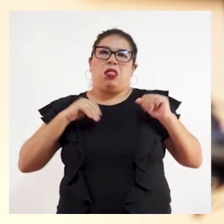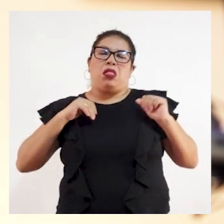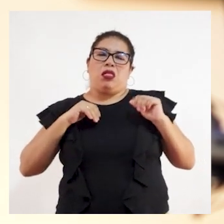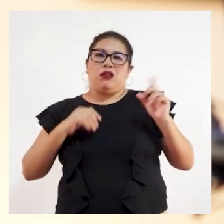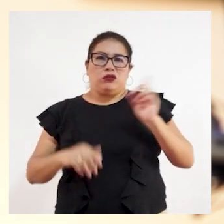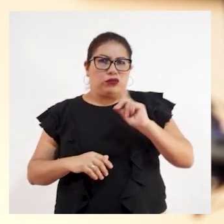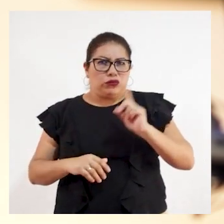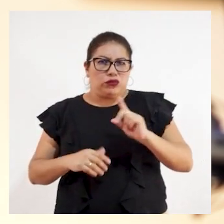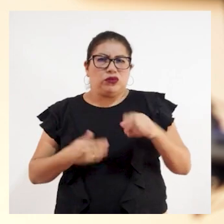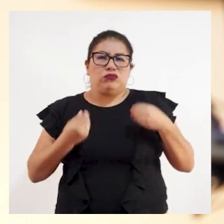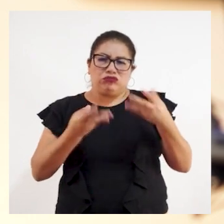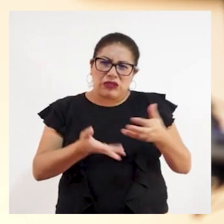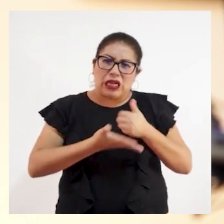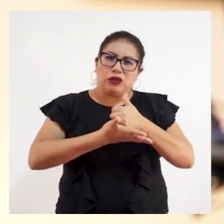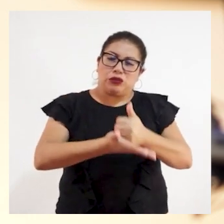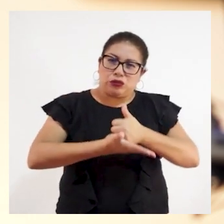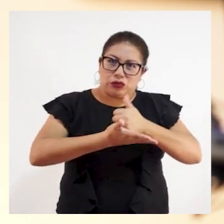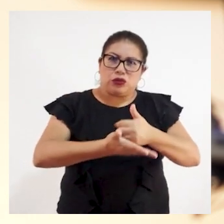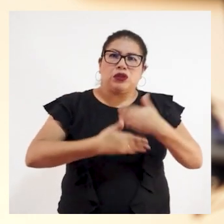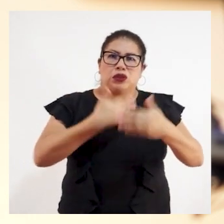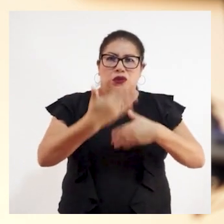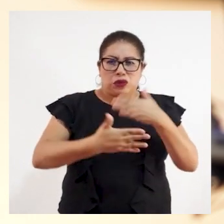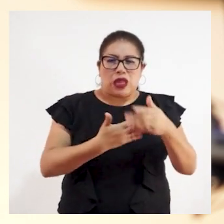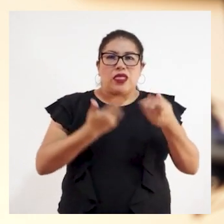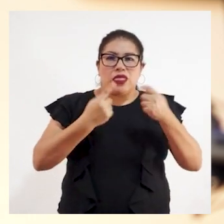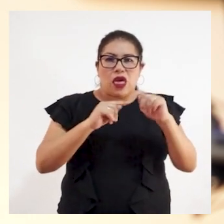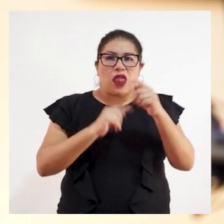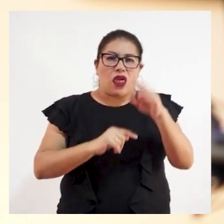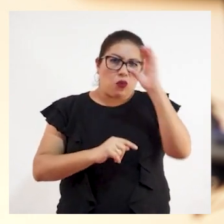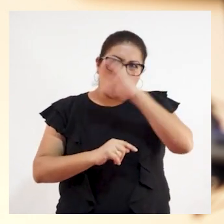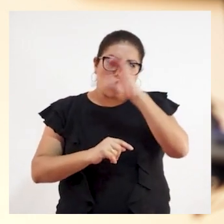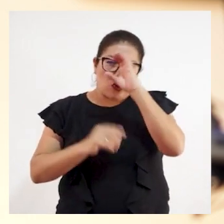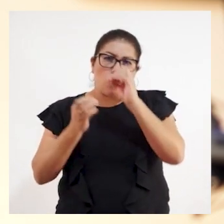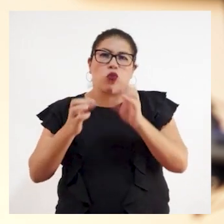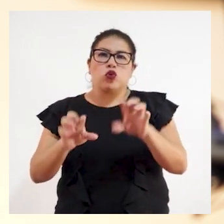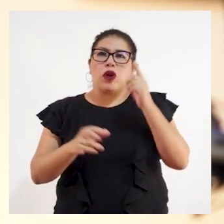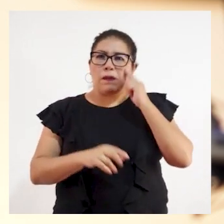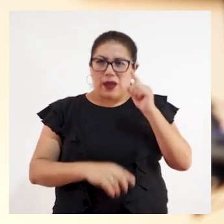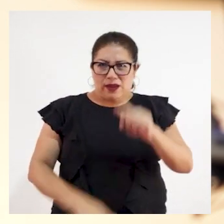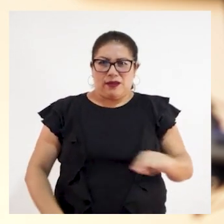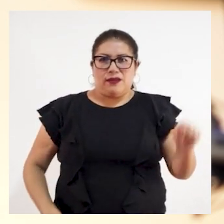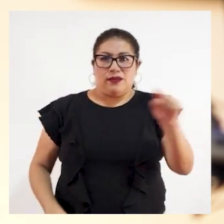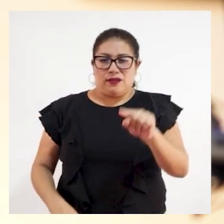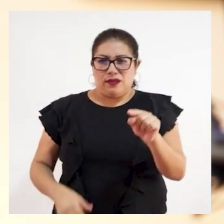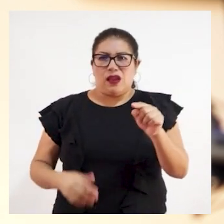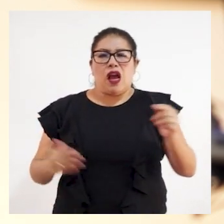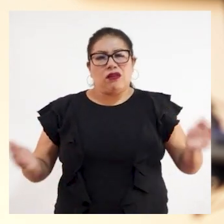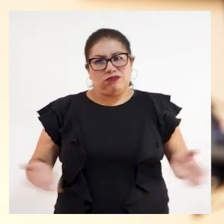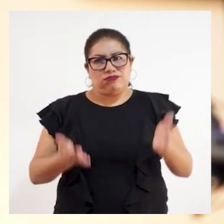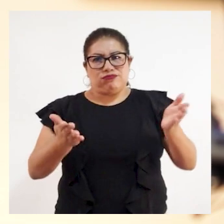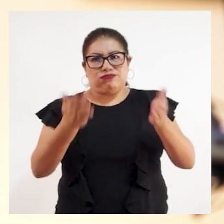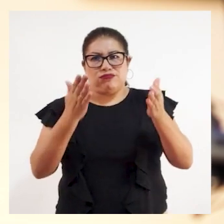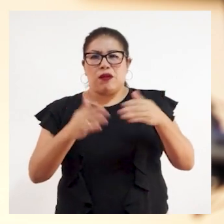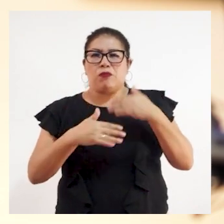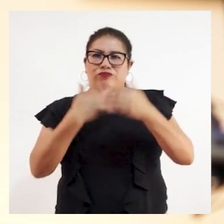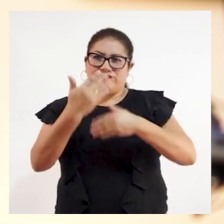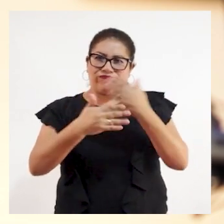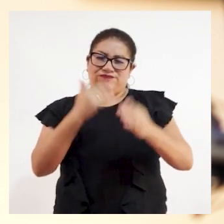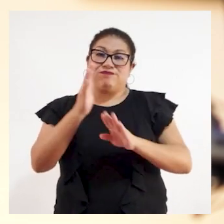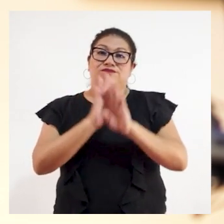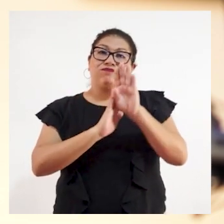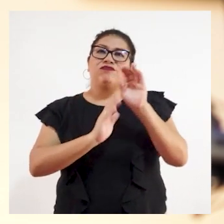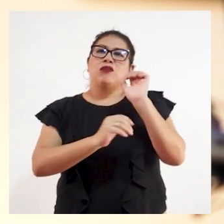que sus hijos o hijas puedan tener mayores oportunidades y mayores posibilidades de enfrentar esta